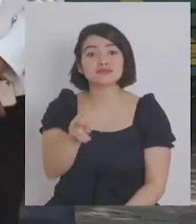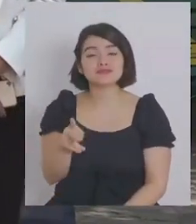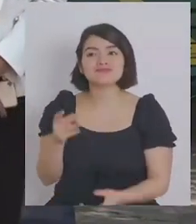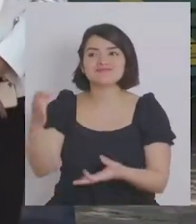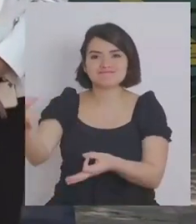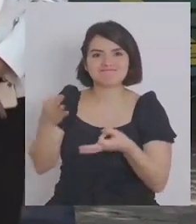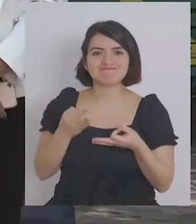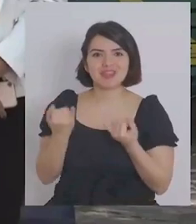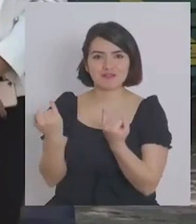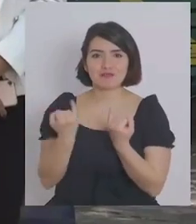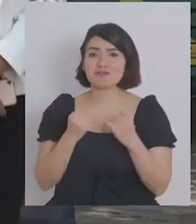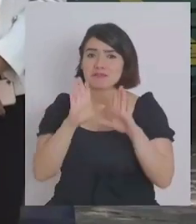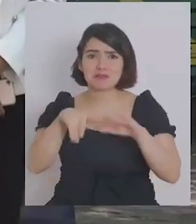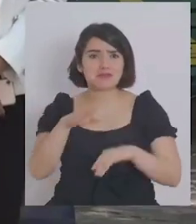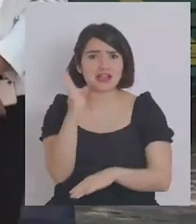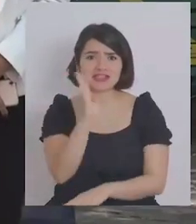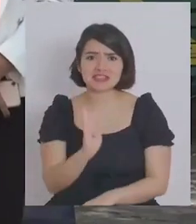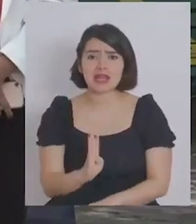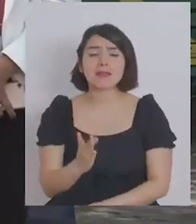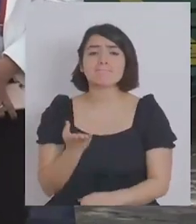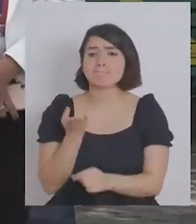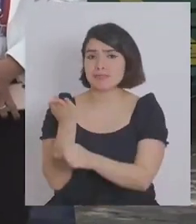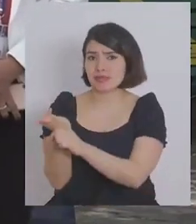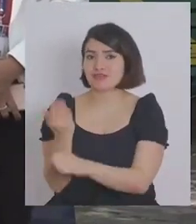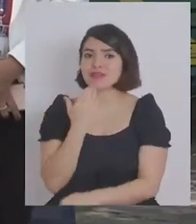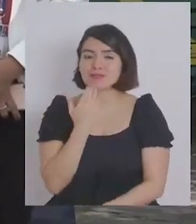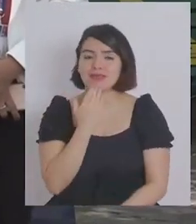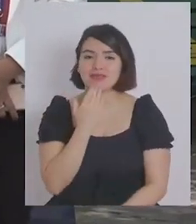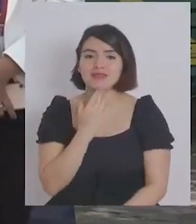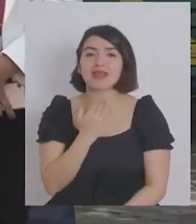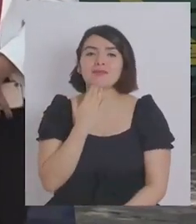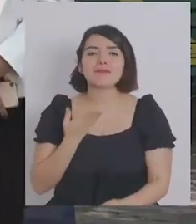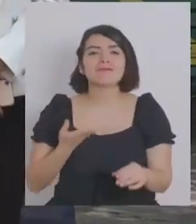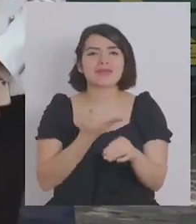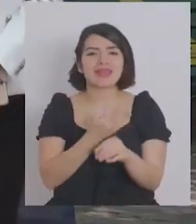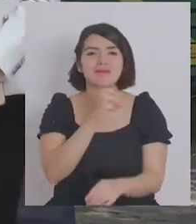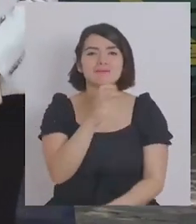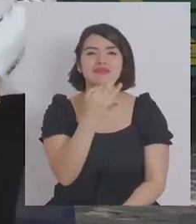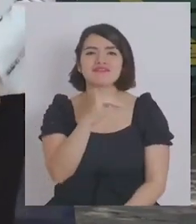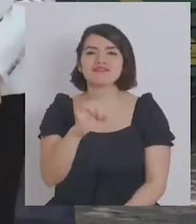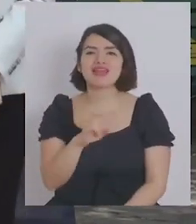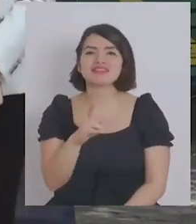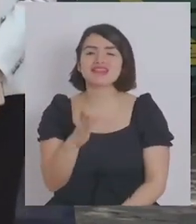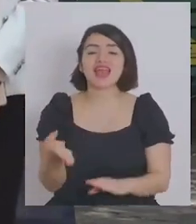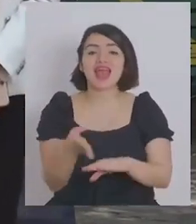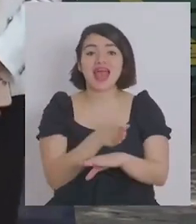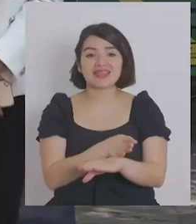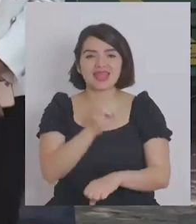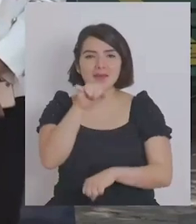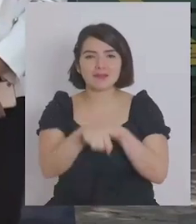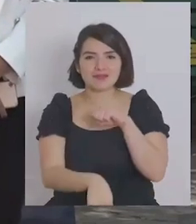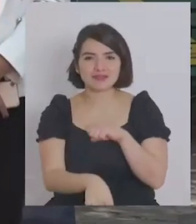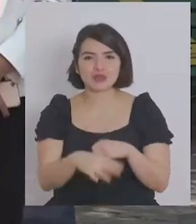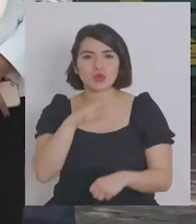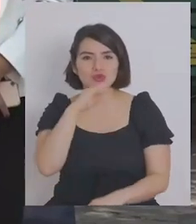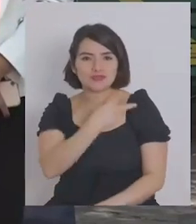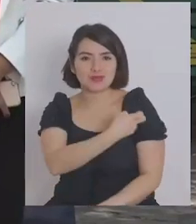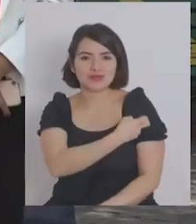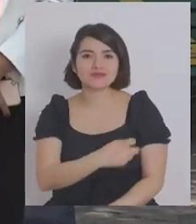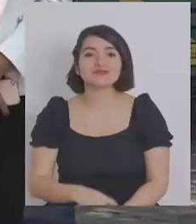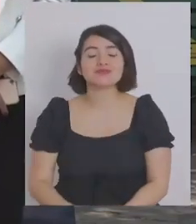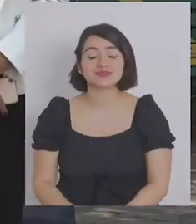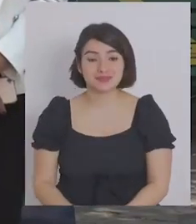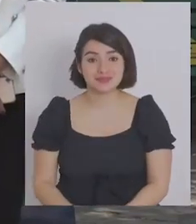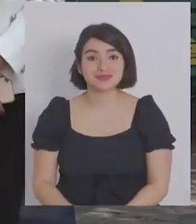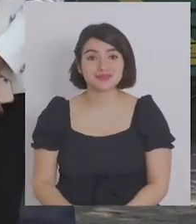solicitó también brasil y que ojo también se solicitaba en su momento a facer antes de incluso su aprobación así que por lo tanto